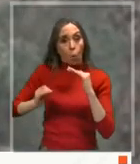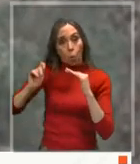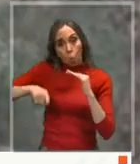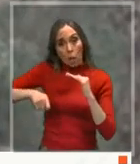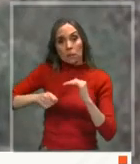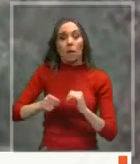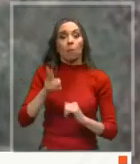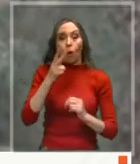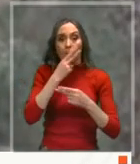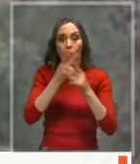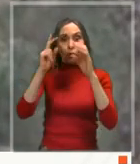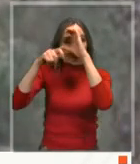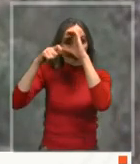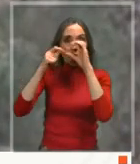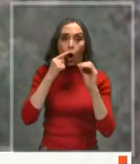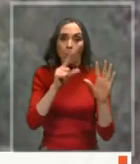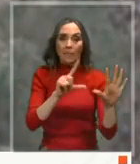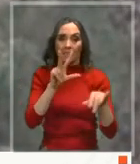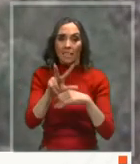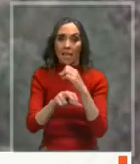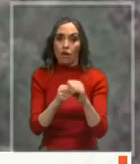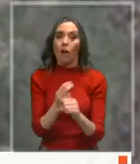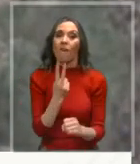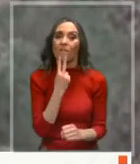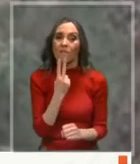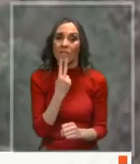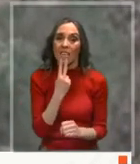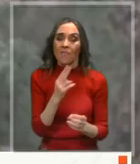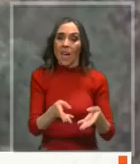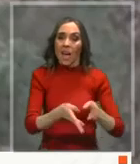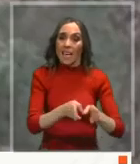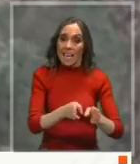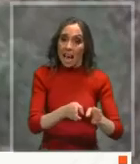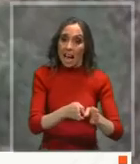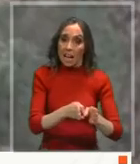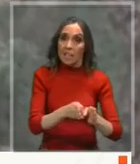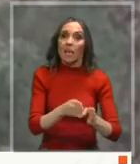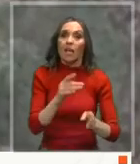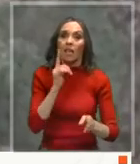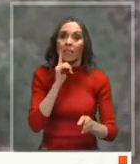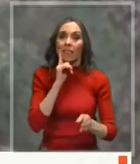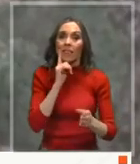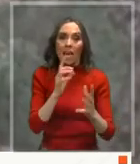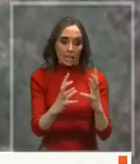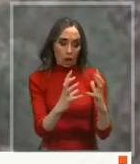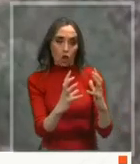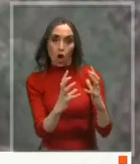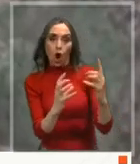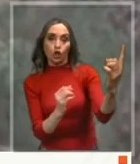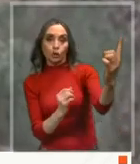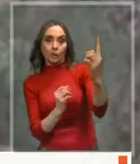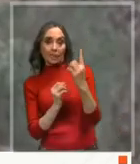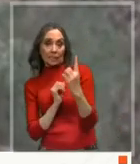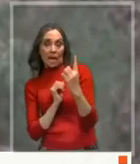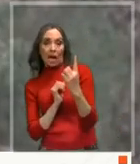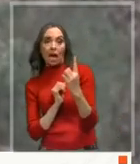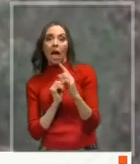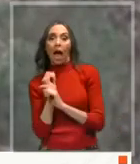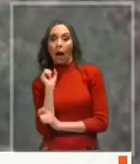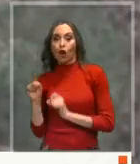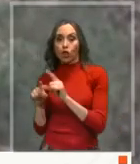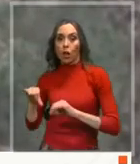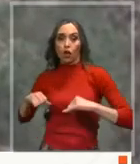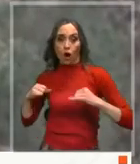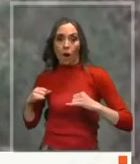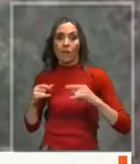el hombre de 78 años que vivía en situación de calle portaba un elemento contundente que la defensa afirma